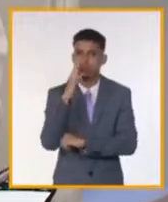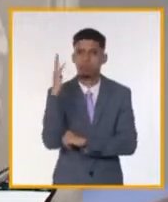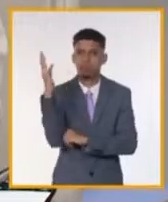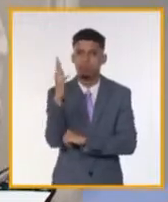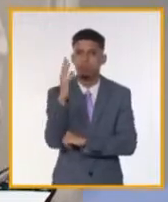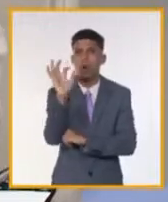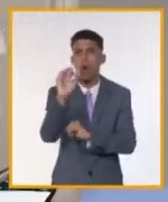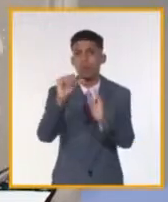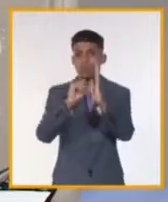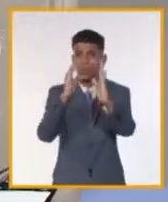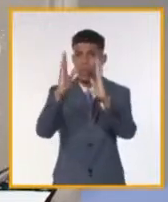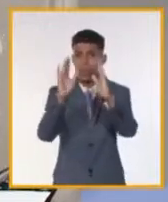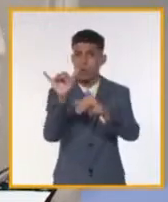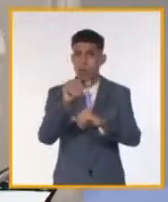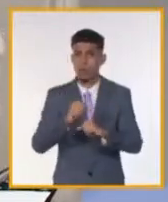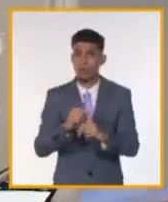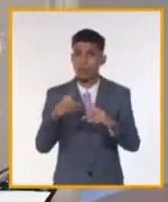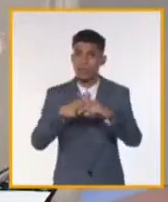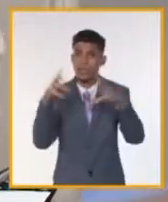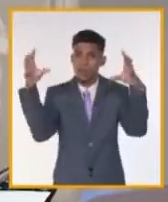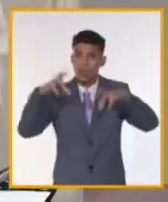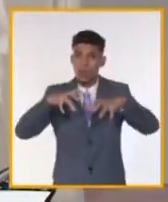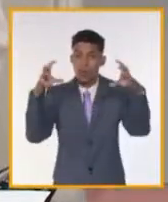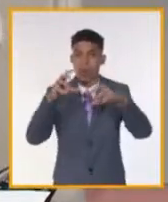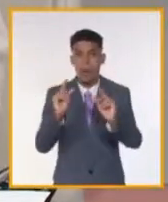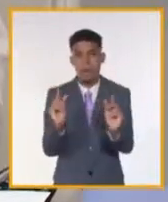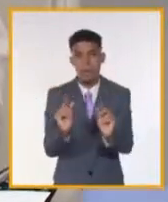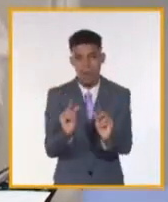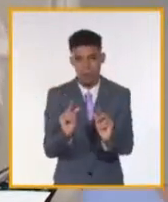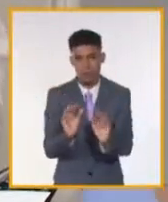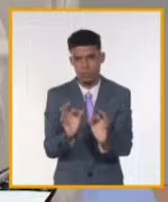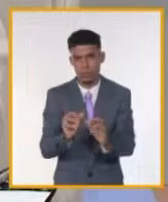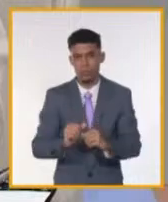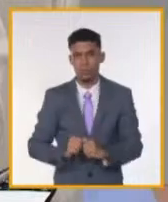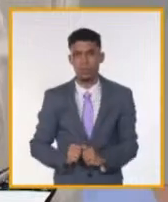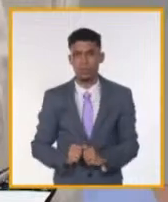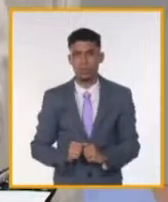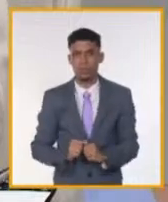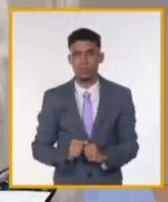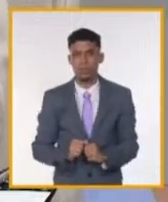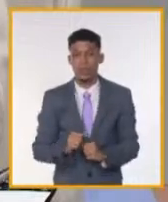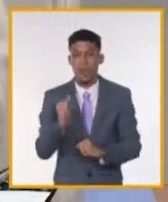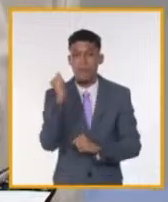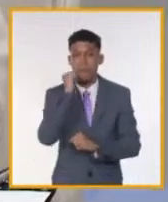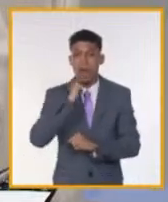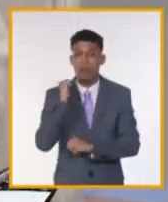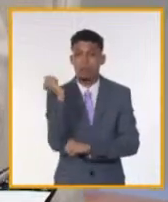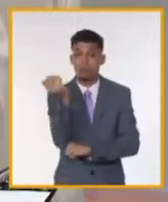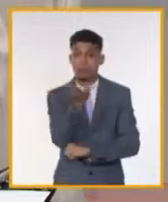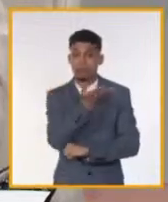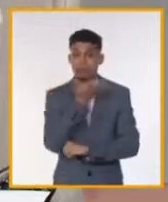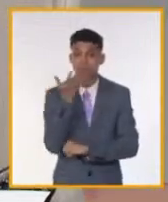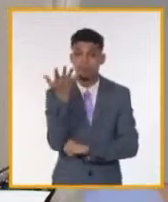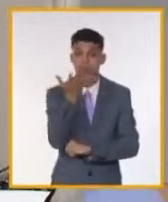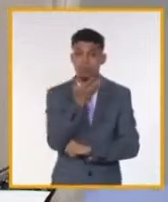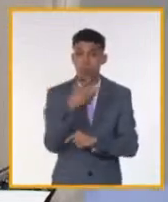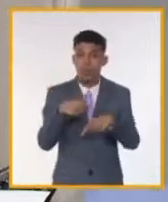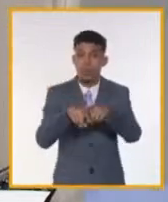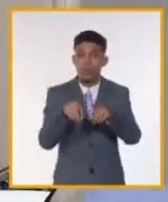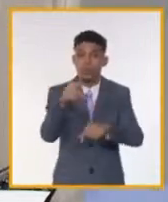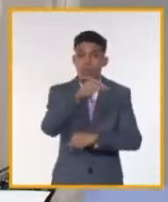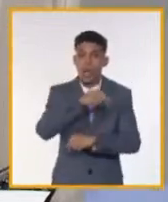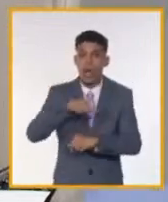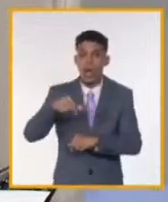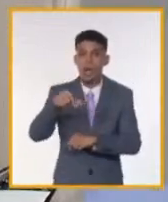Y las lluvias también son menores. A eso se le suma el viento que existe en la zona donde están las salinas, que